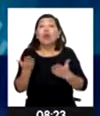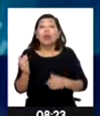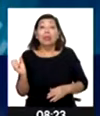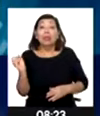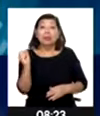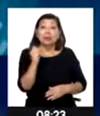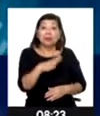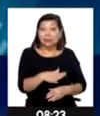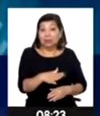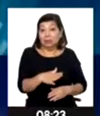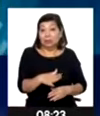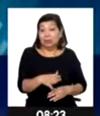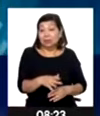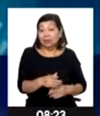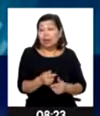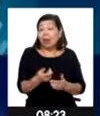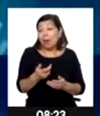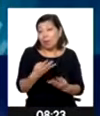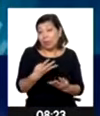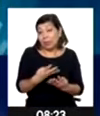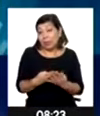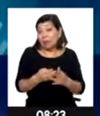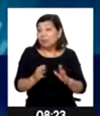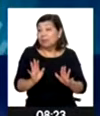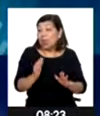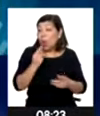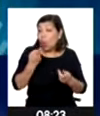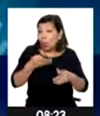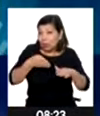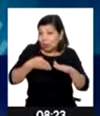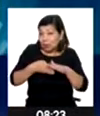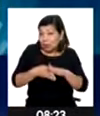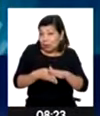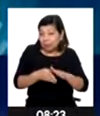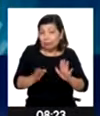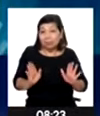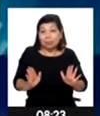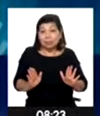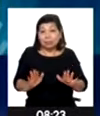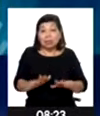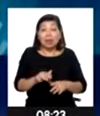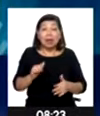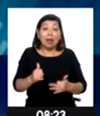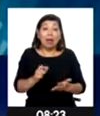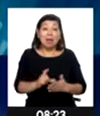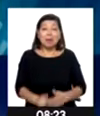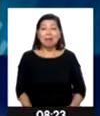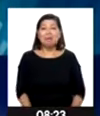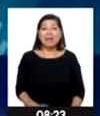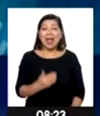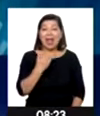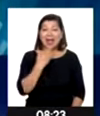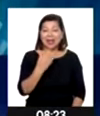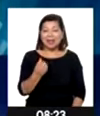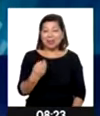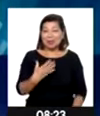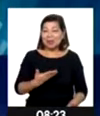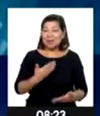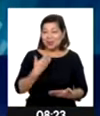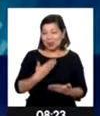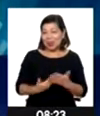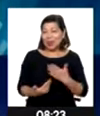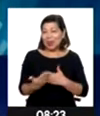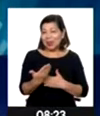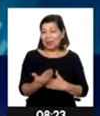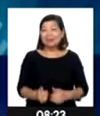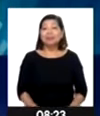irá este privado de libertad o cualquiera que ingresa al sistema en la ciudad de Lima. Muy bien, muchísimas gracias por haber estado con nosotros. Muy amable, que tenga